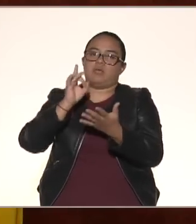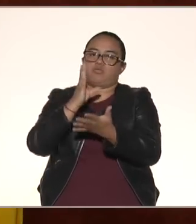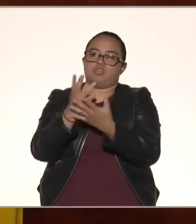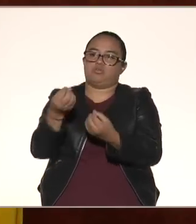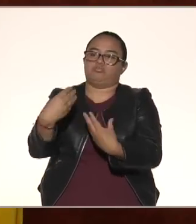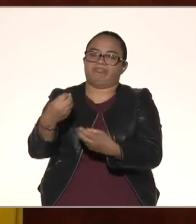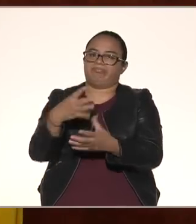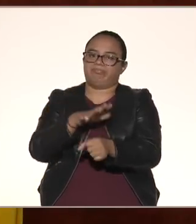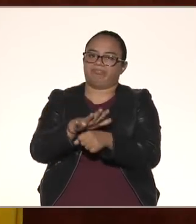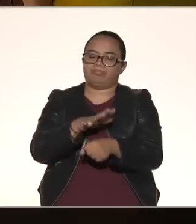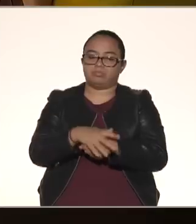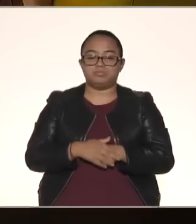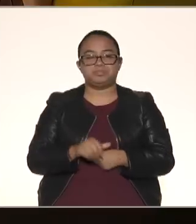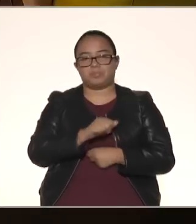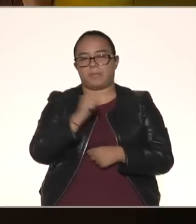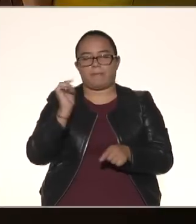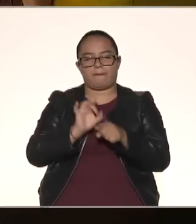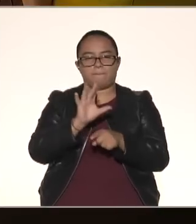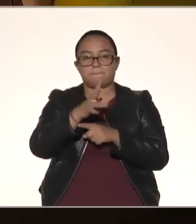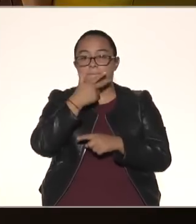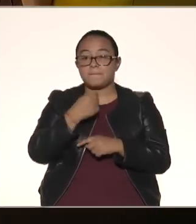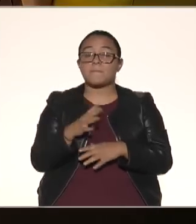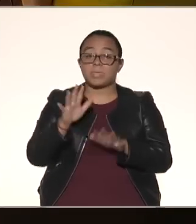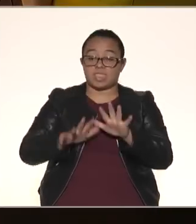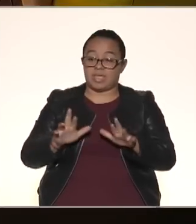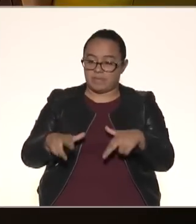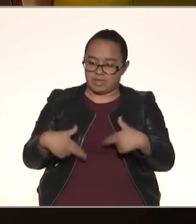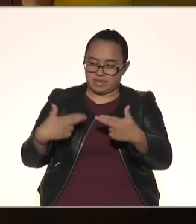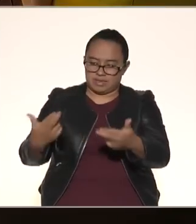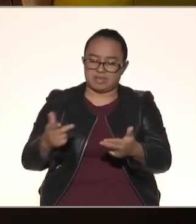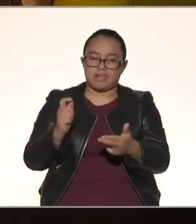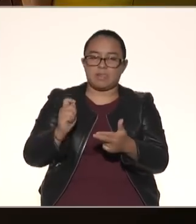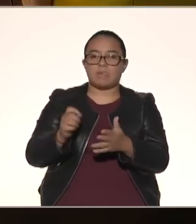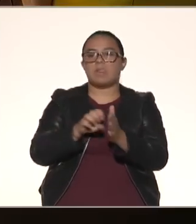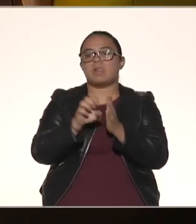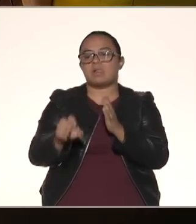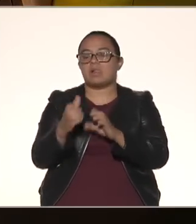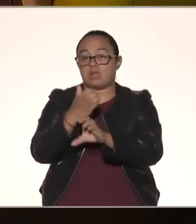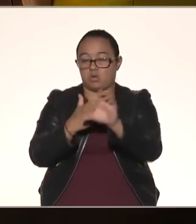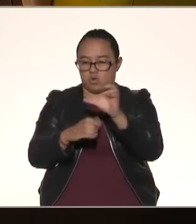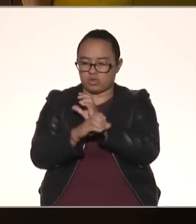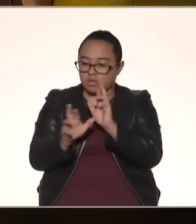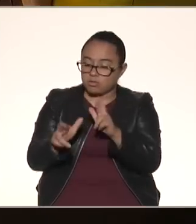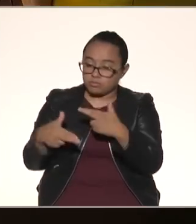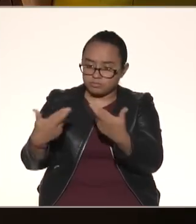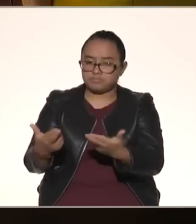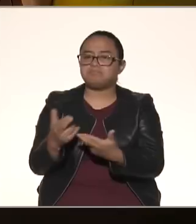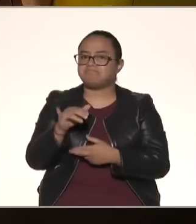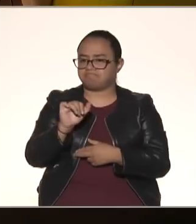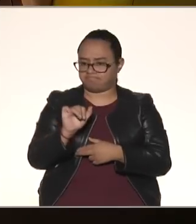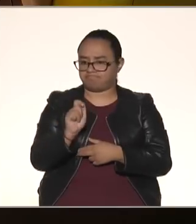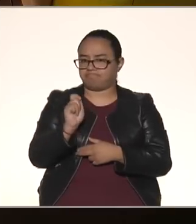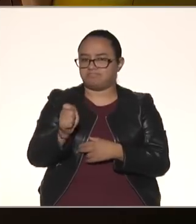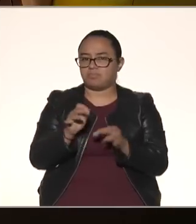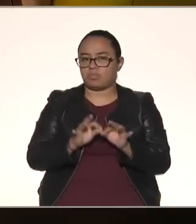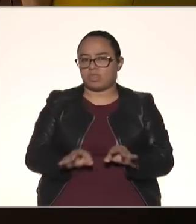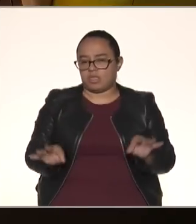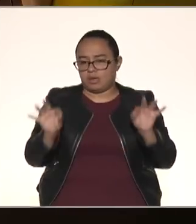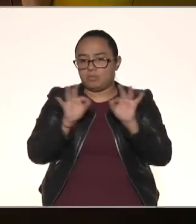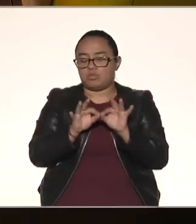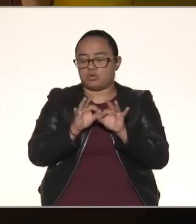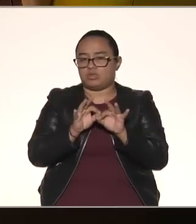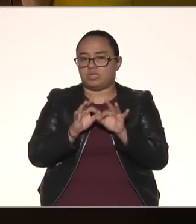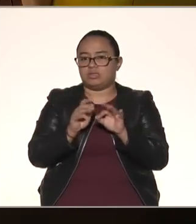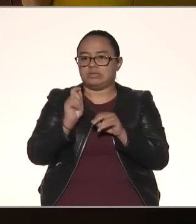nos decía Juan Carlos Espinosa, los regalos que damos en pareja en cuanto a lo material sí tienen significados y simbolismos,